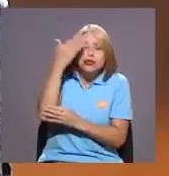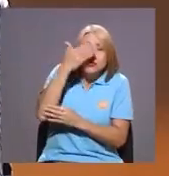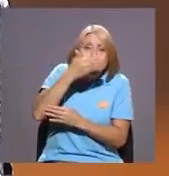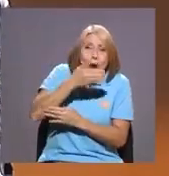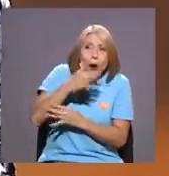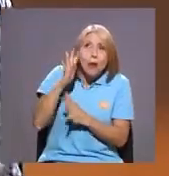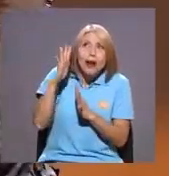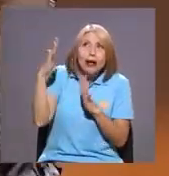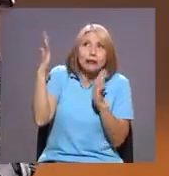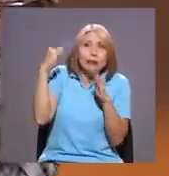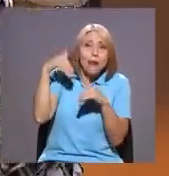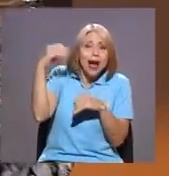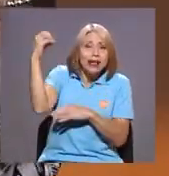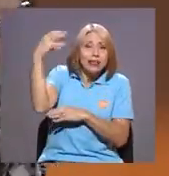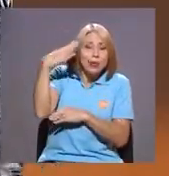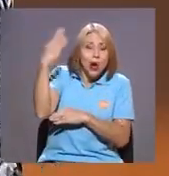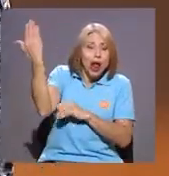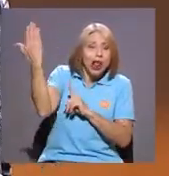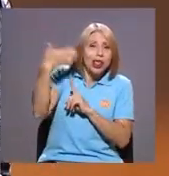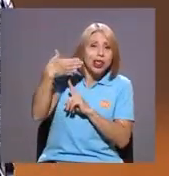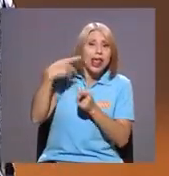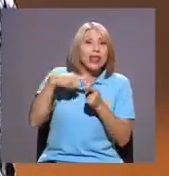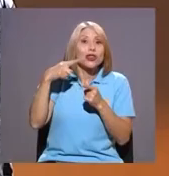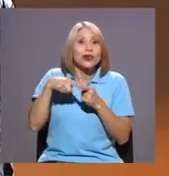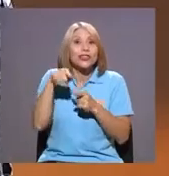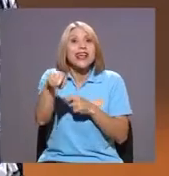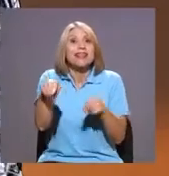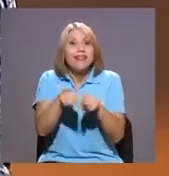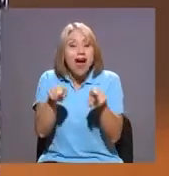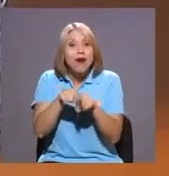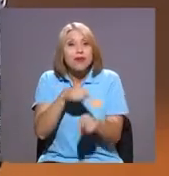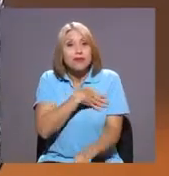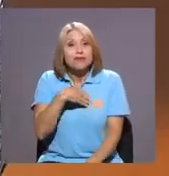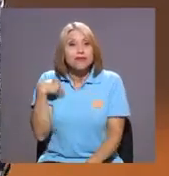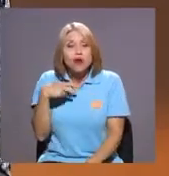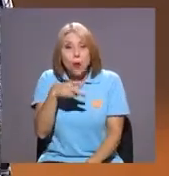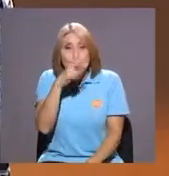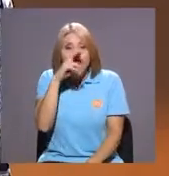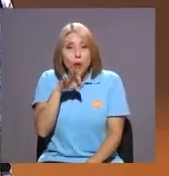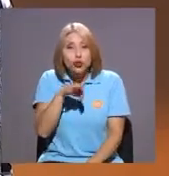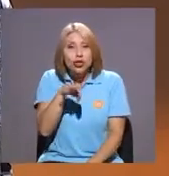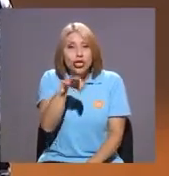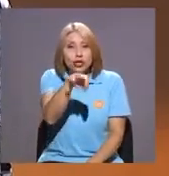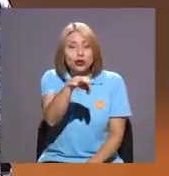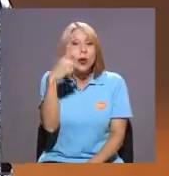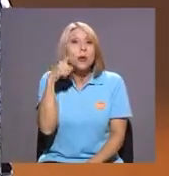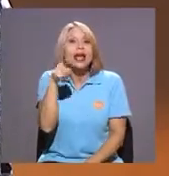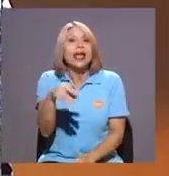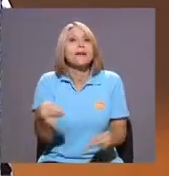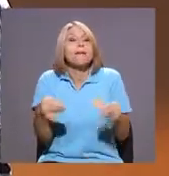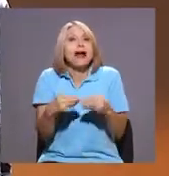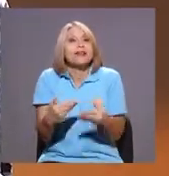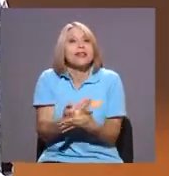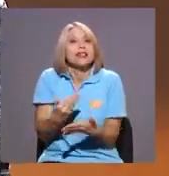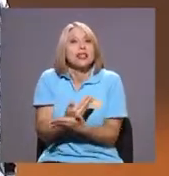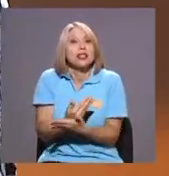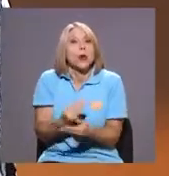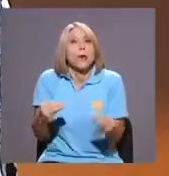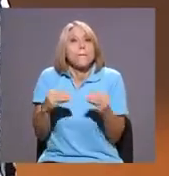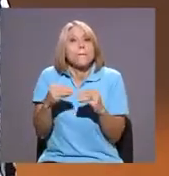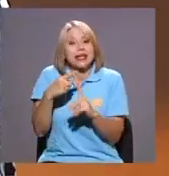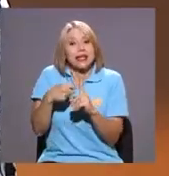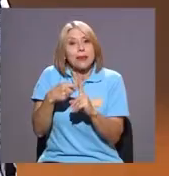esas zonas, entonces los mosquitos se ven atraídos. ¿Por qué? Porque la temperatura es un poquito más baja, es más fresquito, entonces ellos sufren